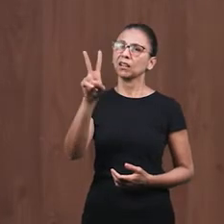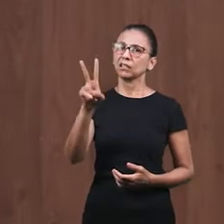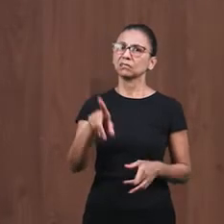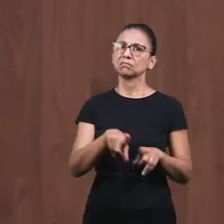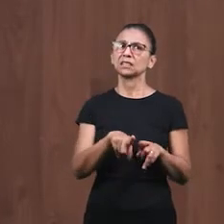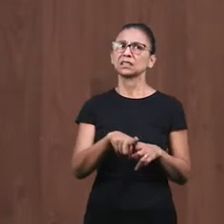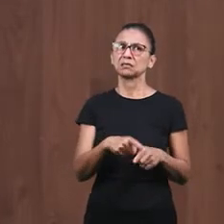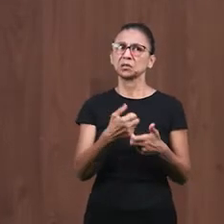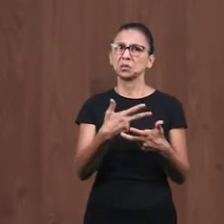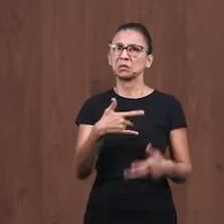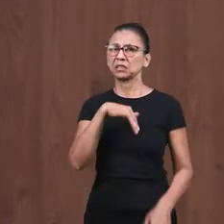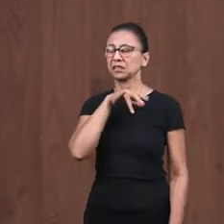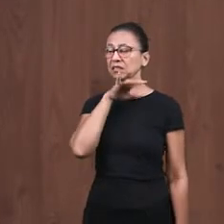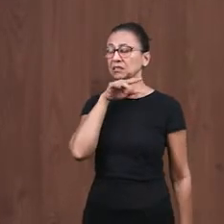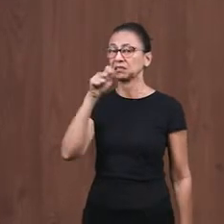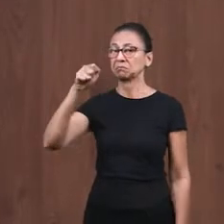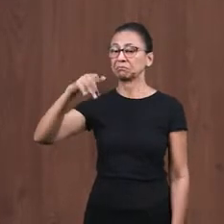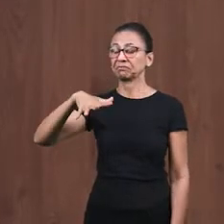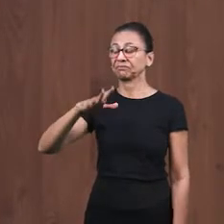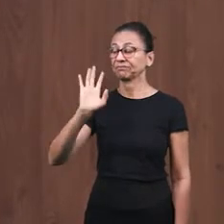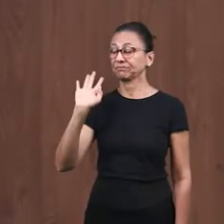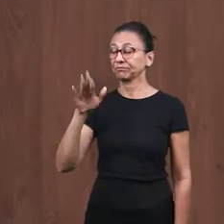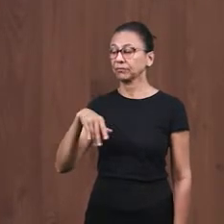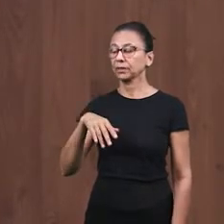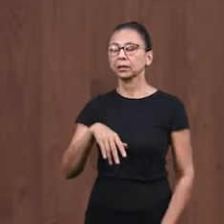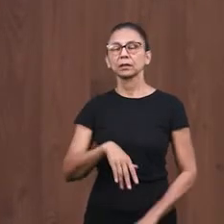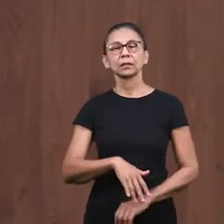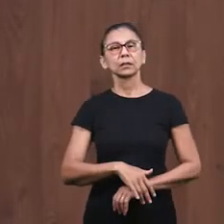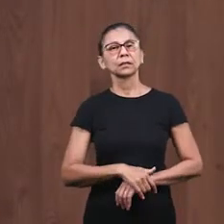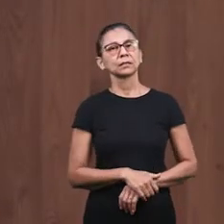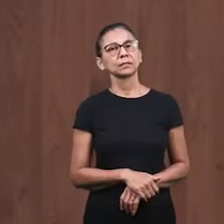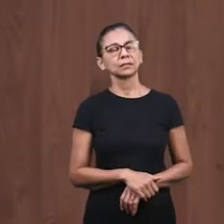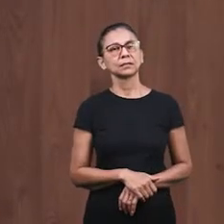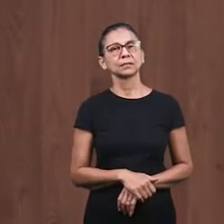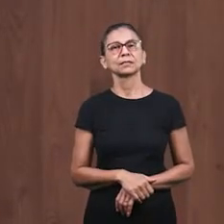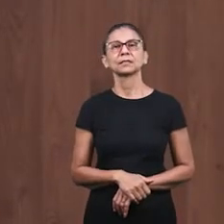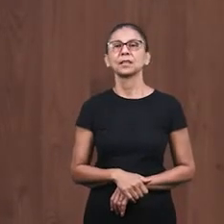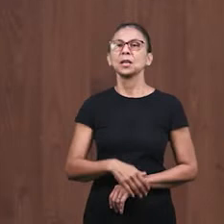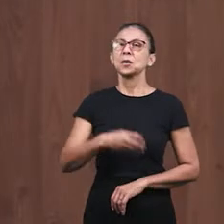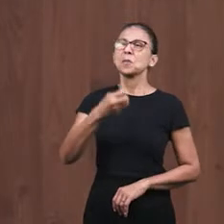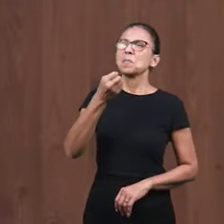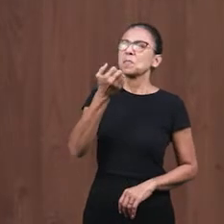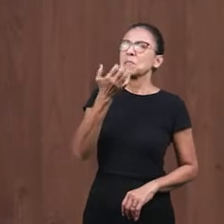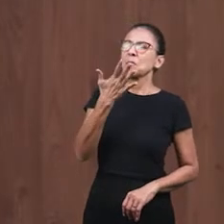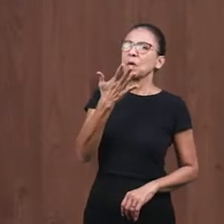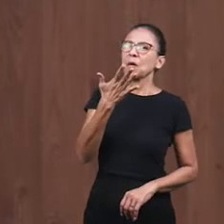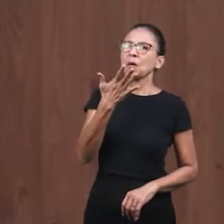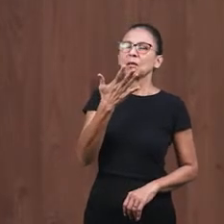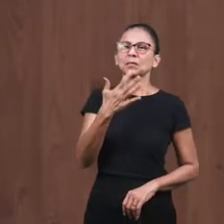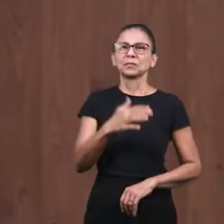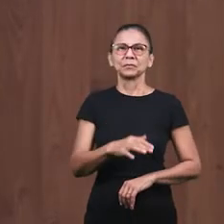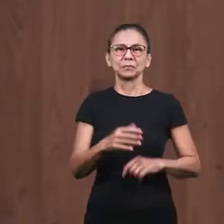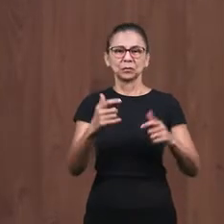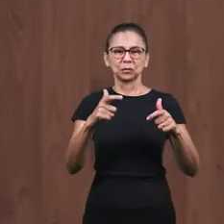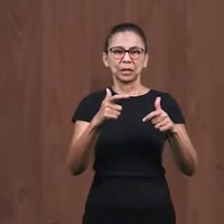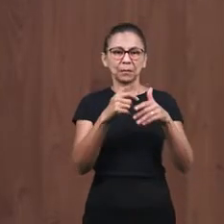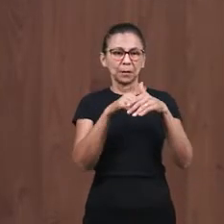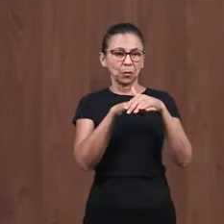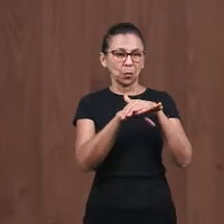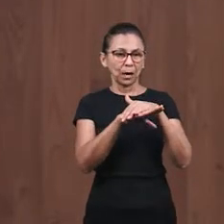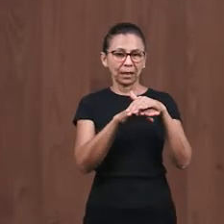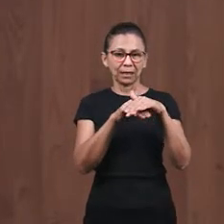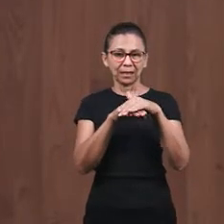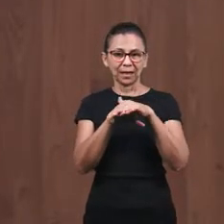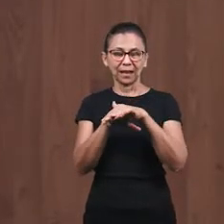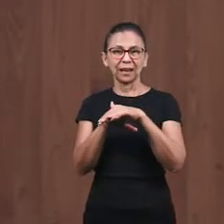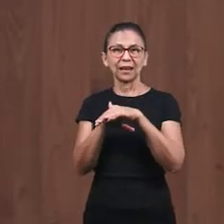también cosas malas que no tienen valor. Nosotros recibimos el buen depósito y el mal depósito. El